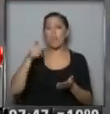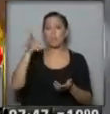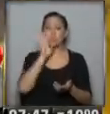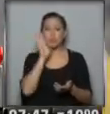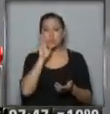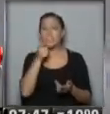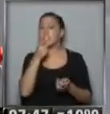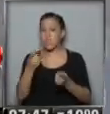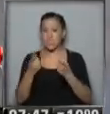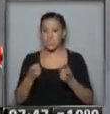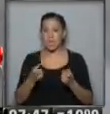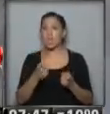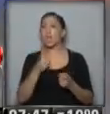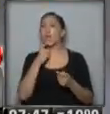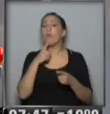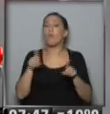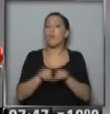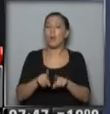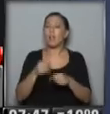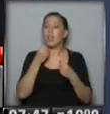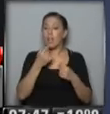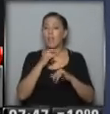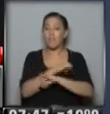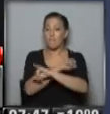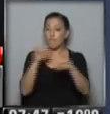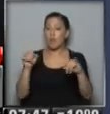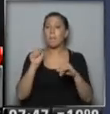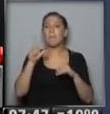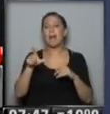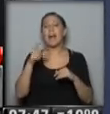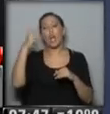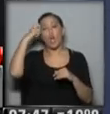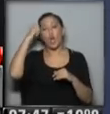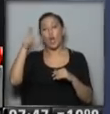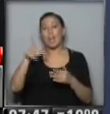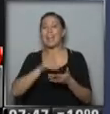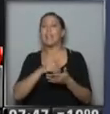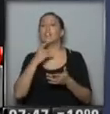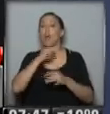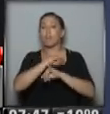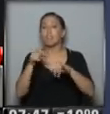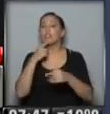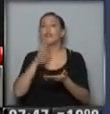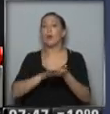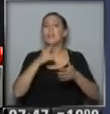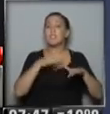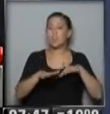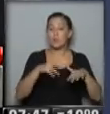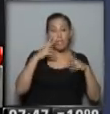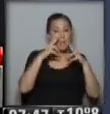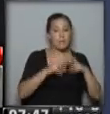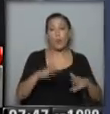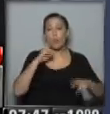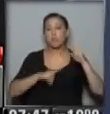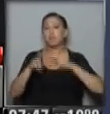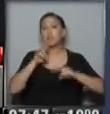si es necesario a la par que informó a los líderes del Congreso de esta situación Los investigadores buscan